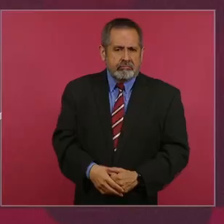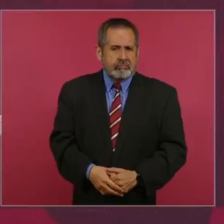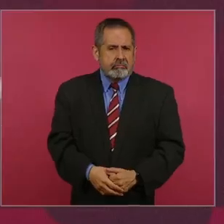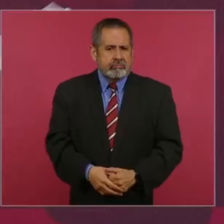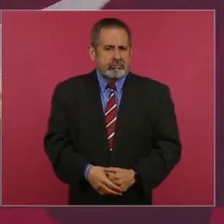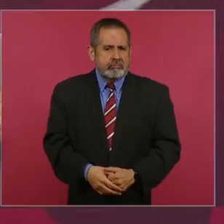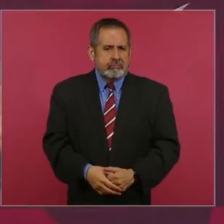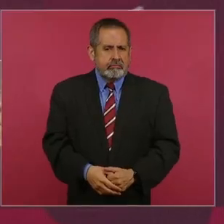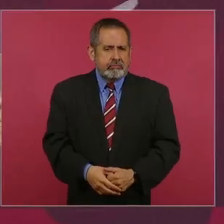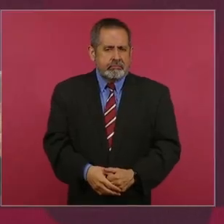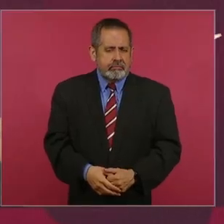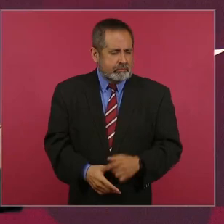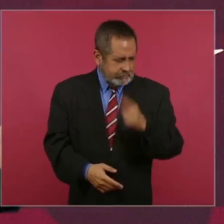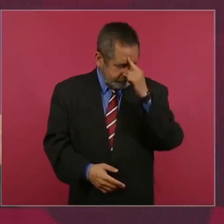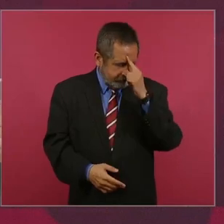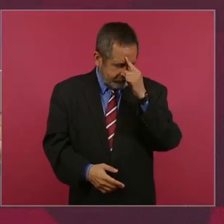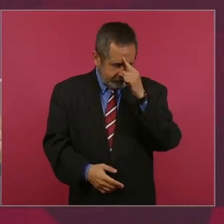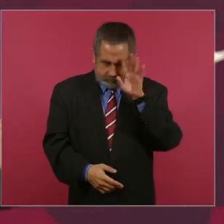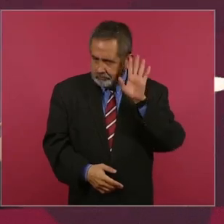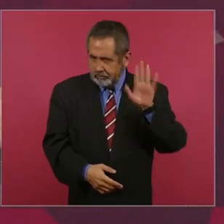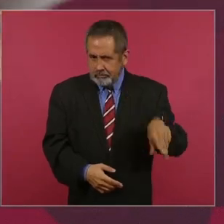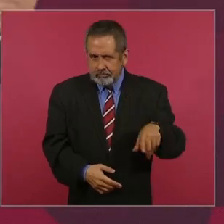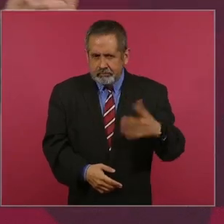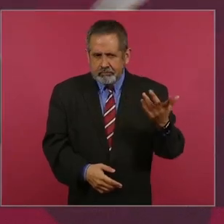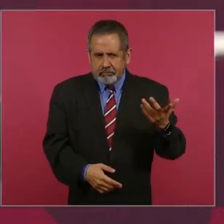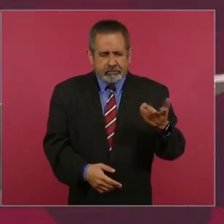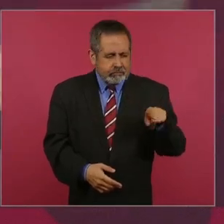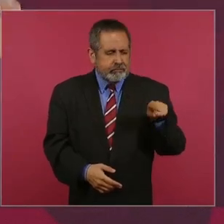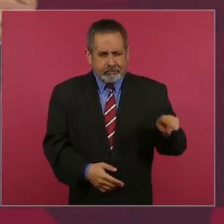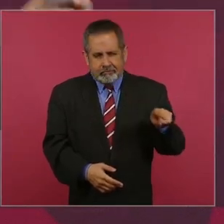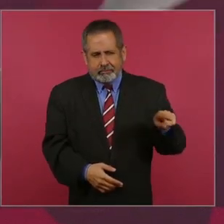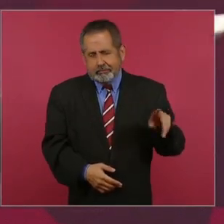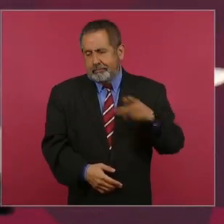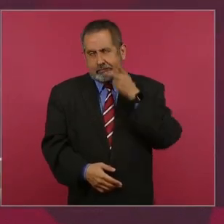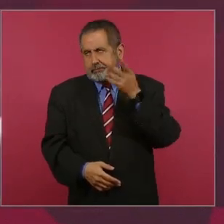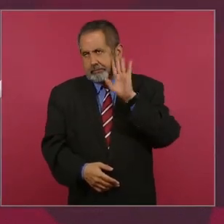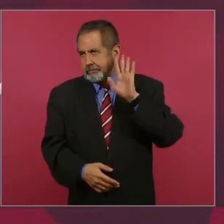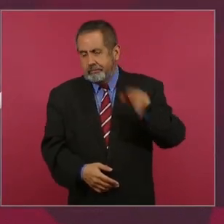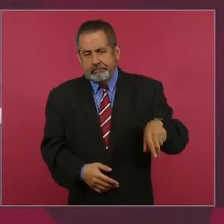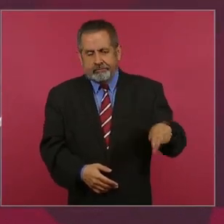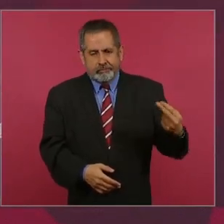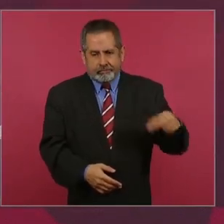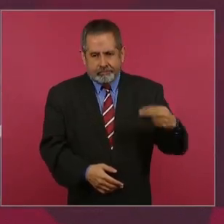no tengo fijación por nadie pero si hubo un ya no lo voy a mencionar